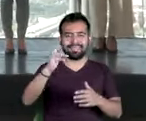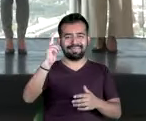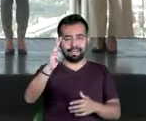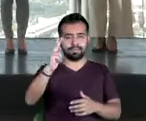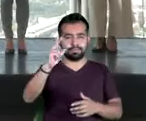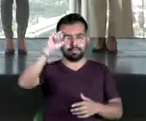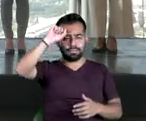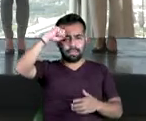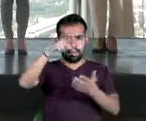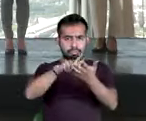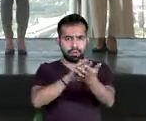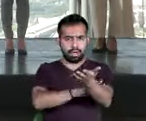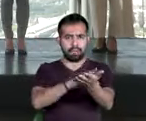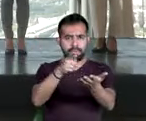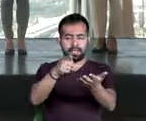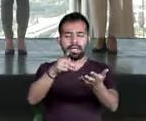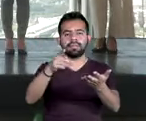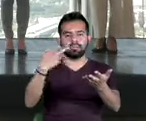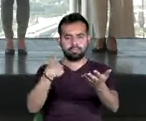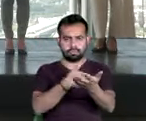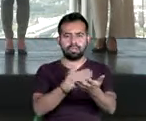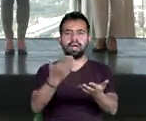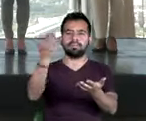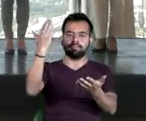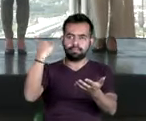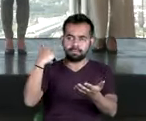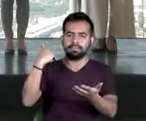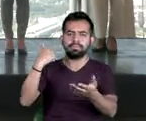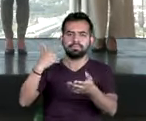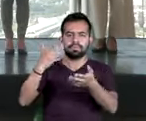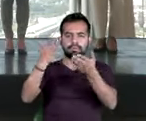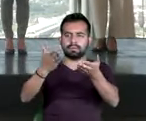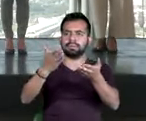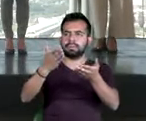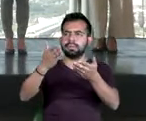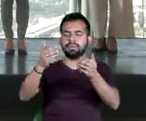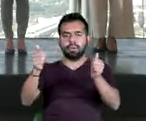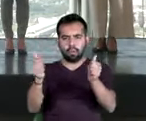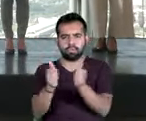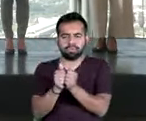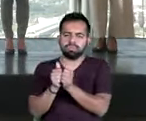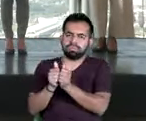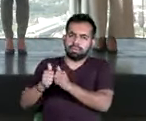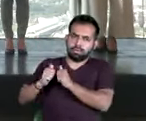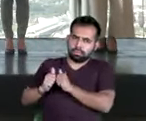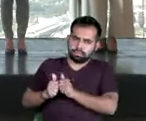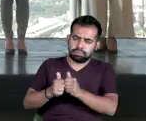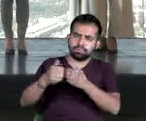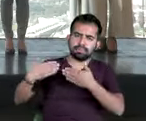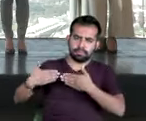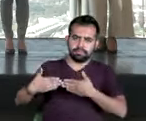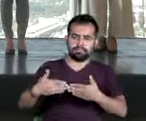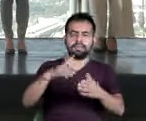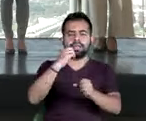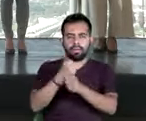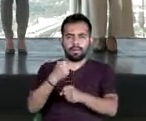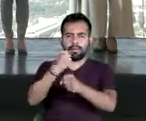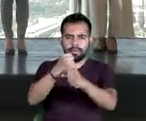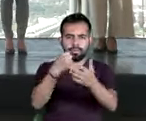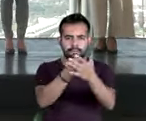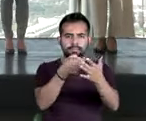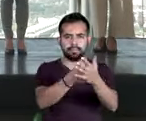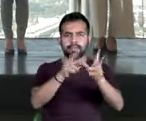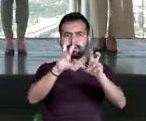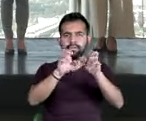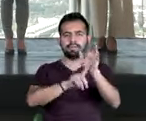aquí, tuvo dentro de ese equipo de concepción de Hábitat 3 a José Morales. Ha venido trabajando en la cooperación alemana GIZ en temas de